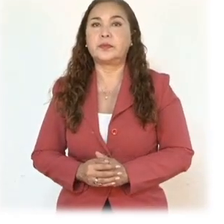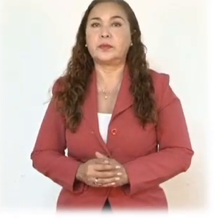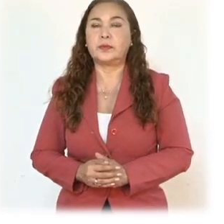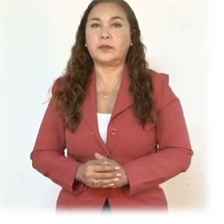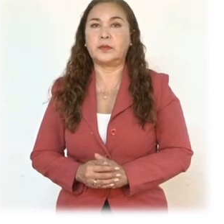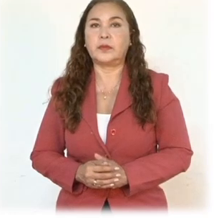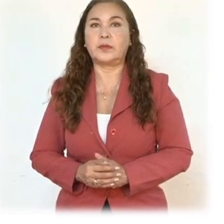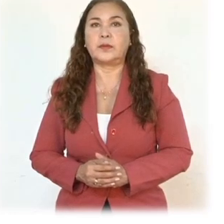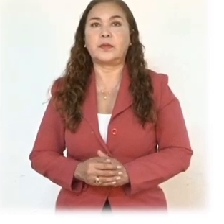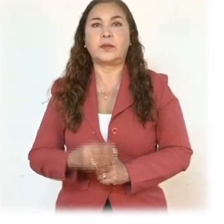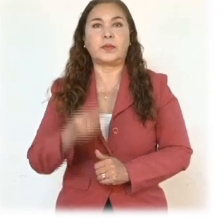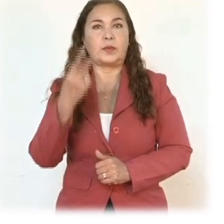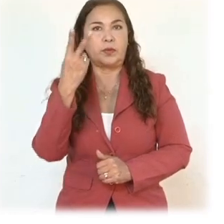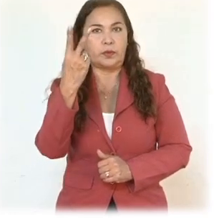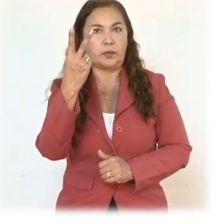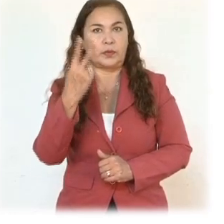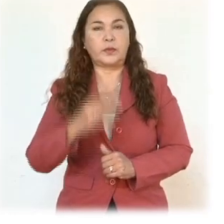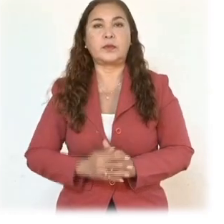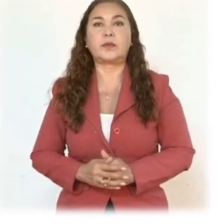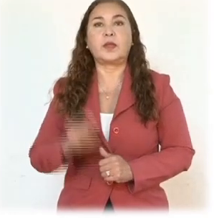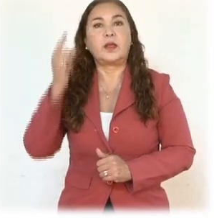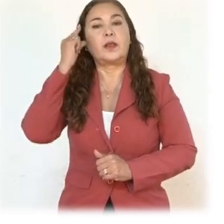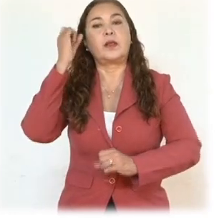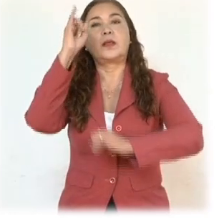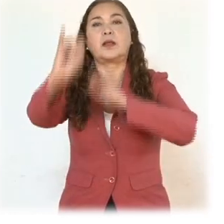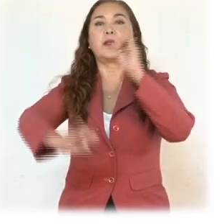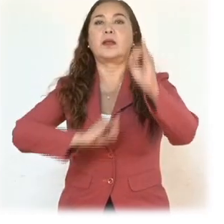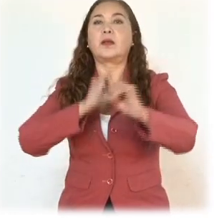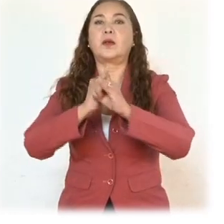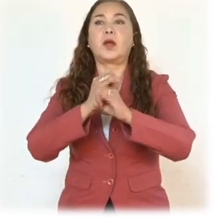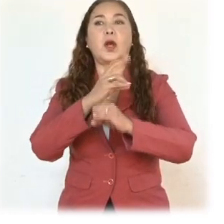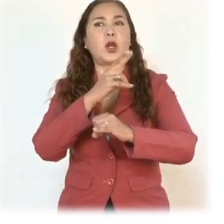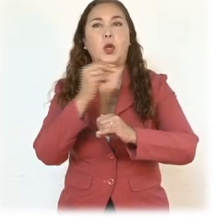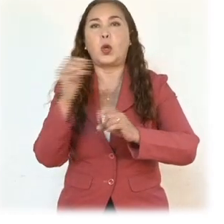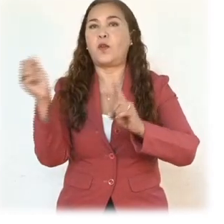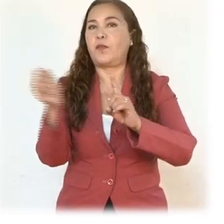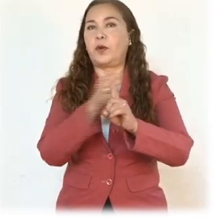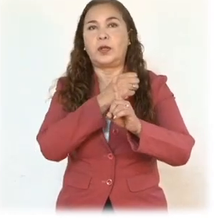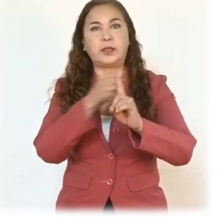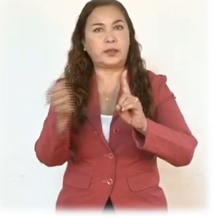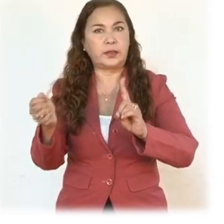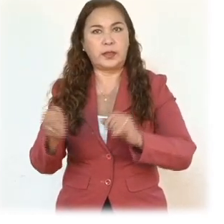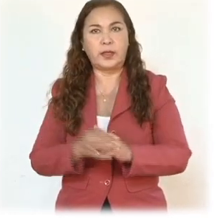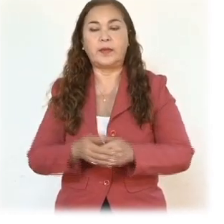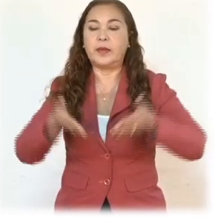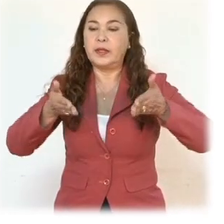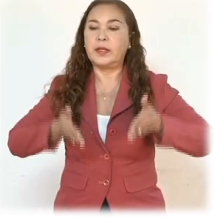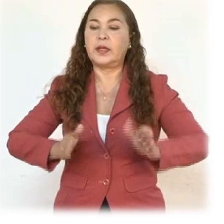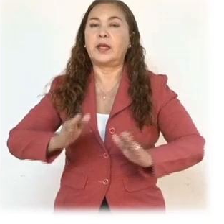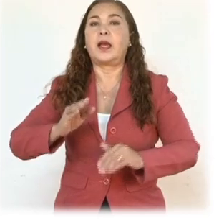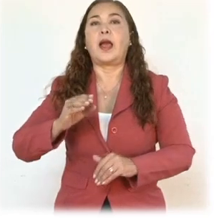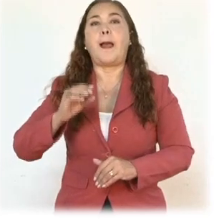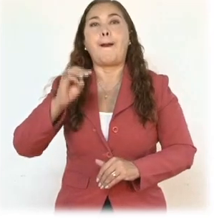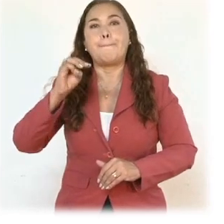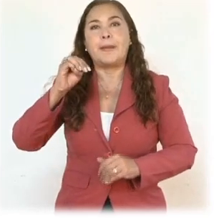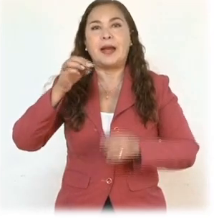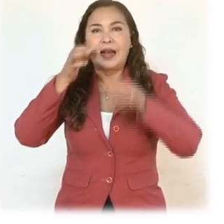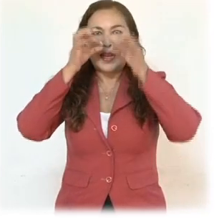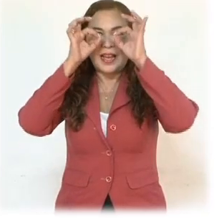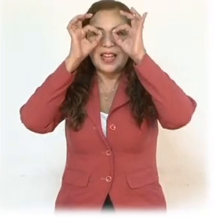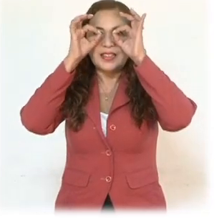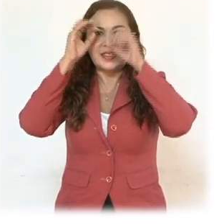estudiantiles día Día Internacional de la no violencia natalicio de Mahatma